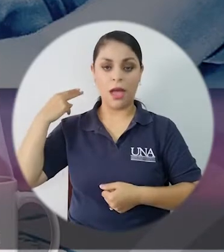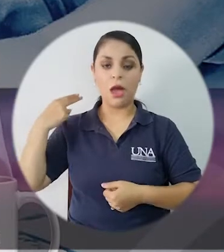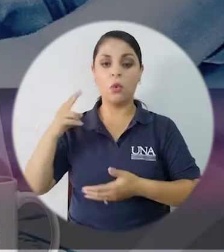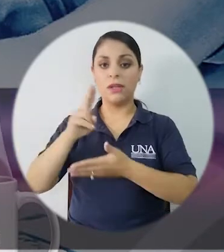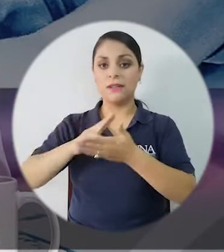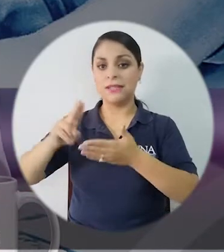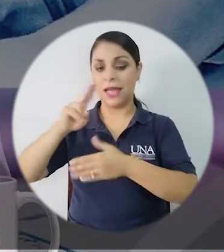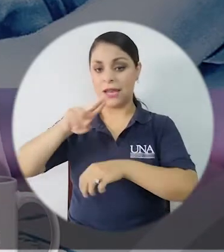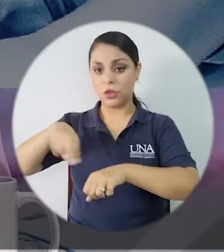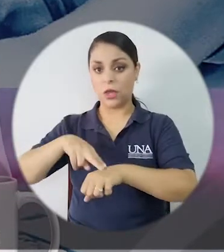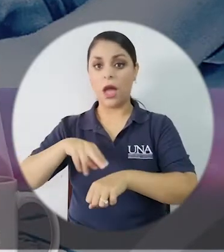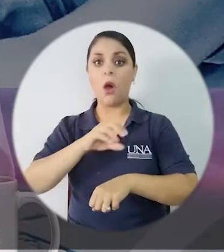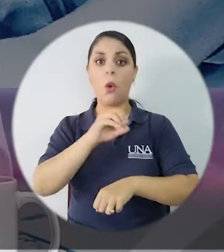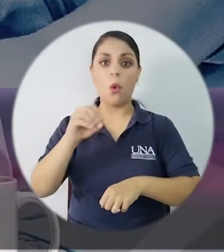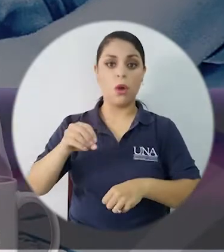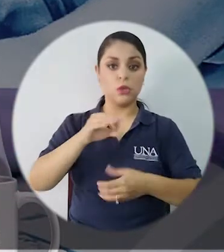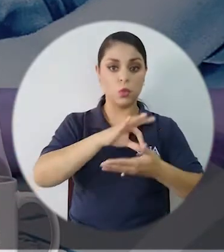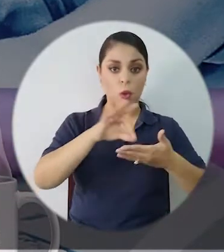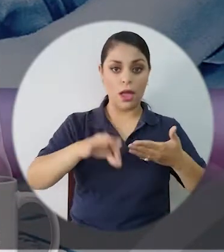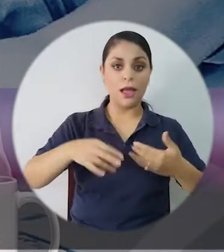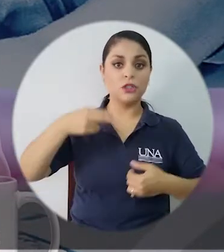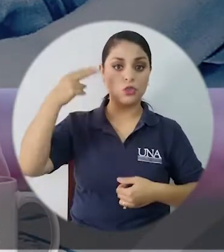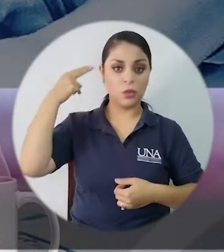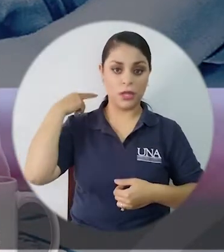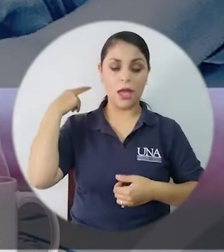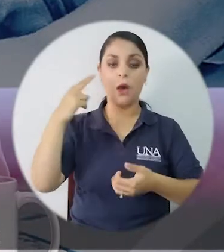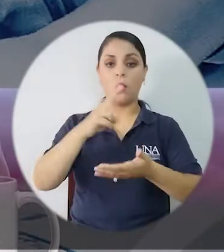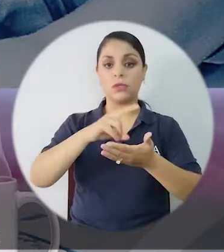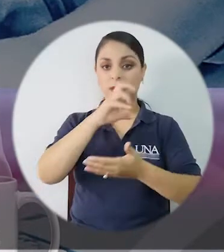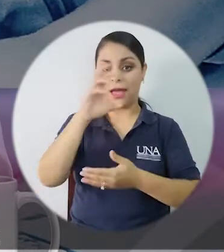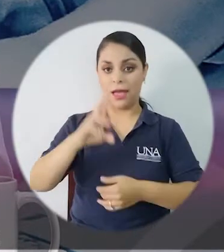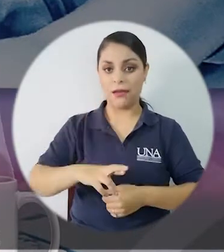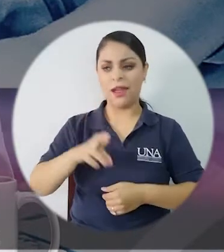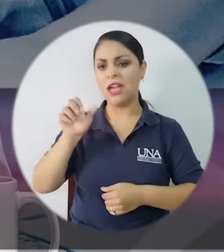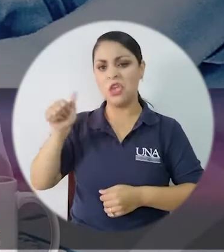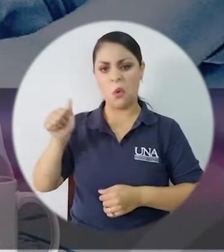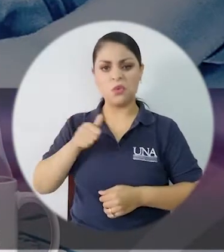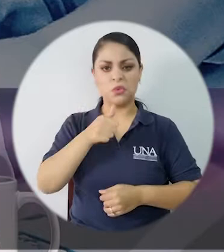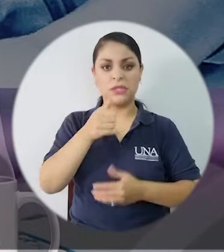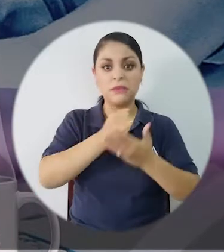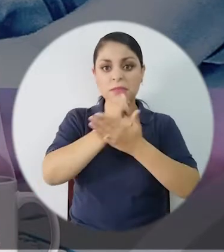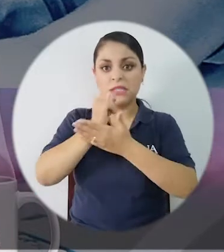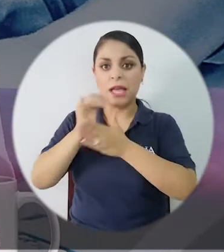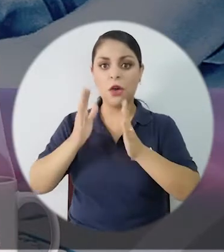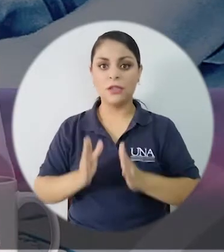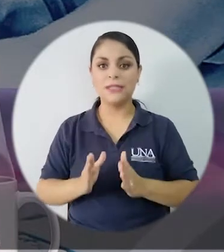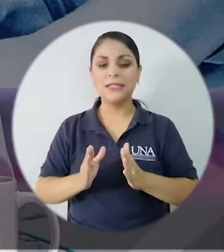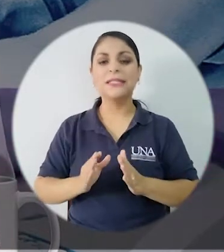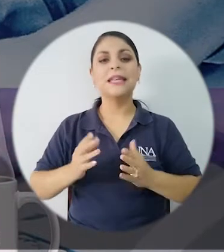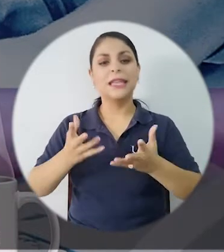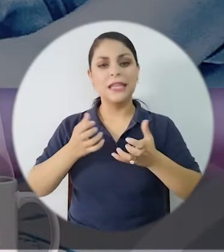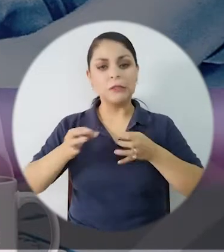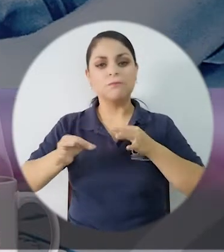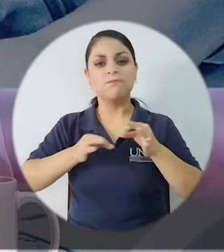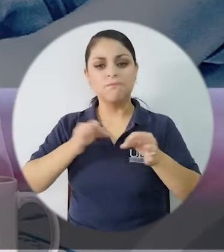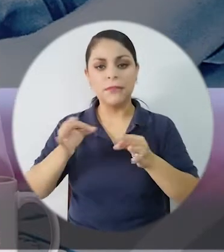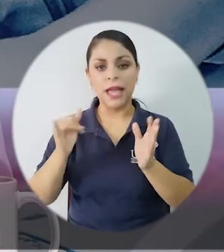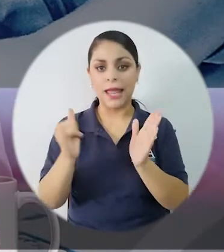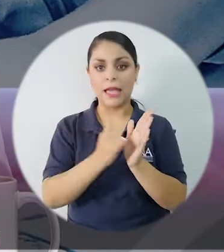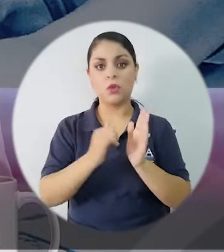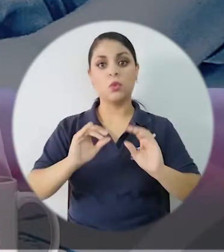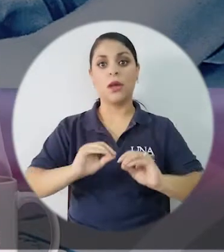Escuela de Historia de la UCR o investigadores por aparte. Sí. Exacto, que han tratado de procurar dejar